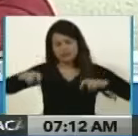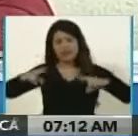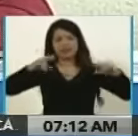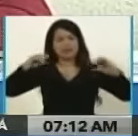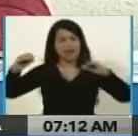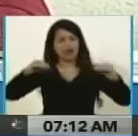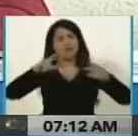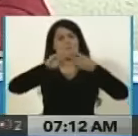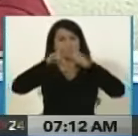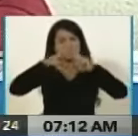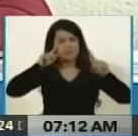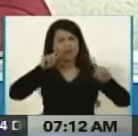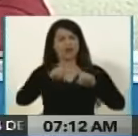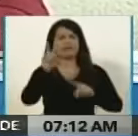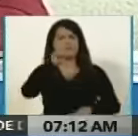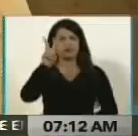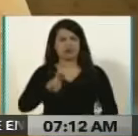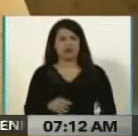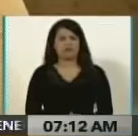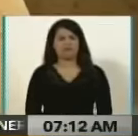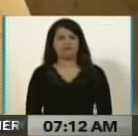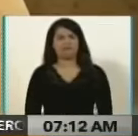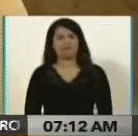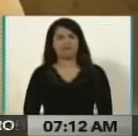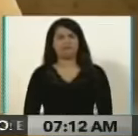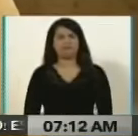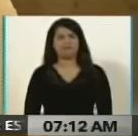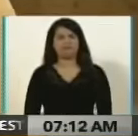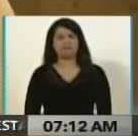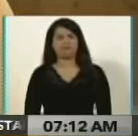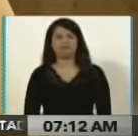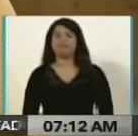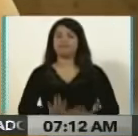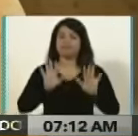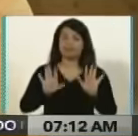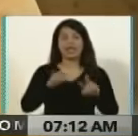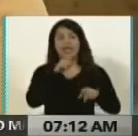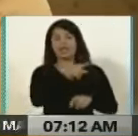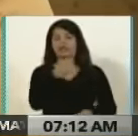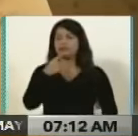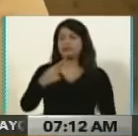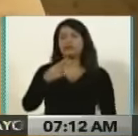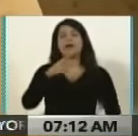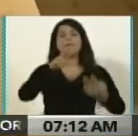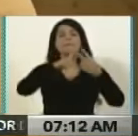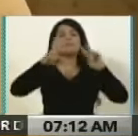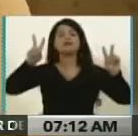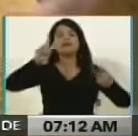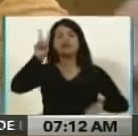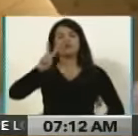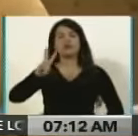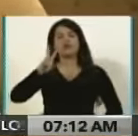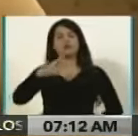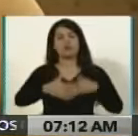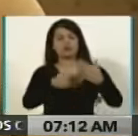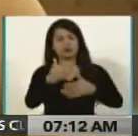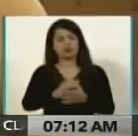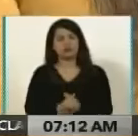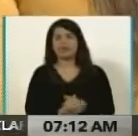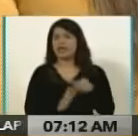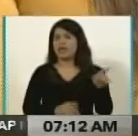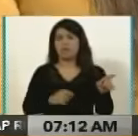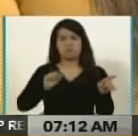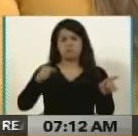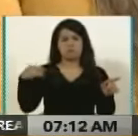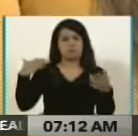la paz de nuestro país. Un llamado nuevamente, Julio, el proceso de diálogo por la paz en Venezuela. Esto no ocurría en los